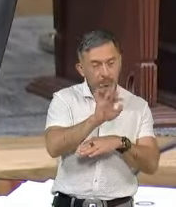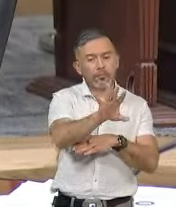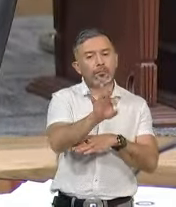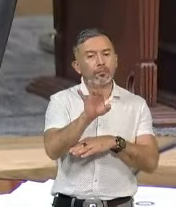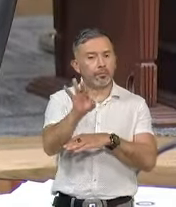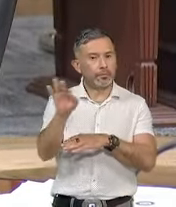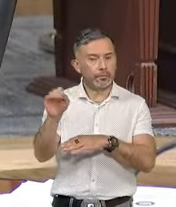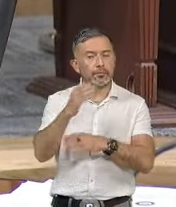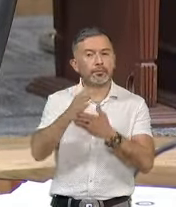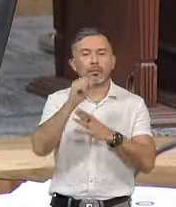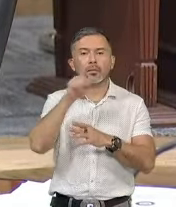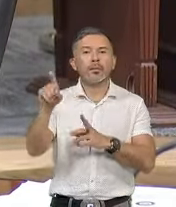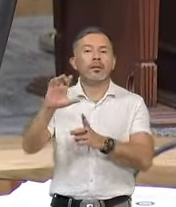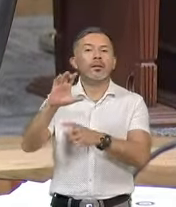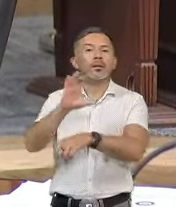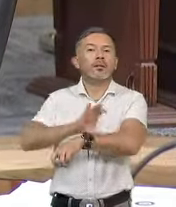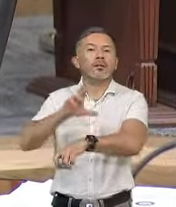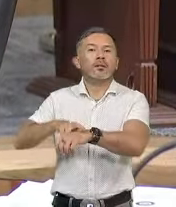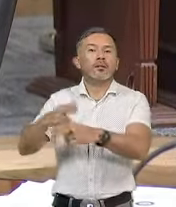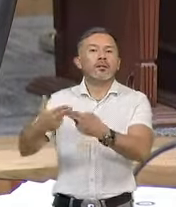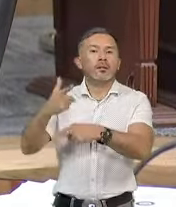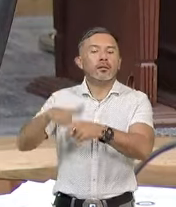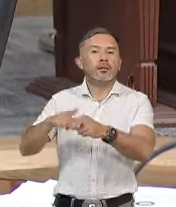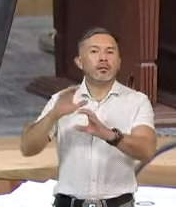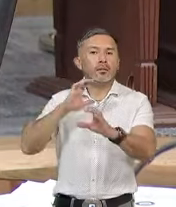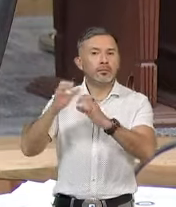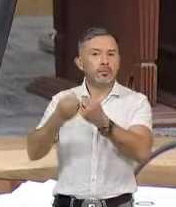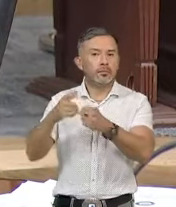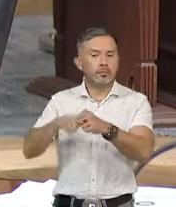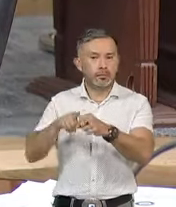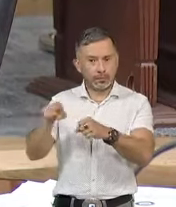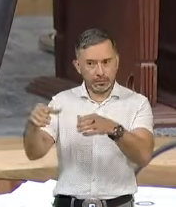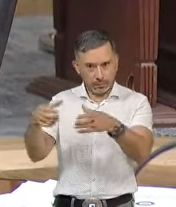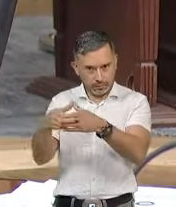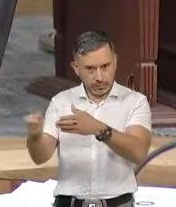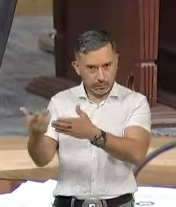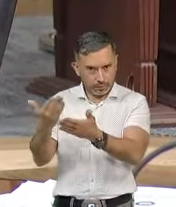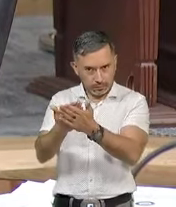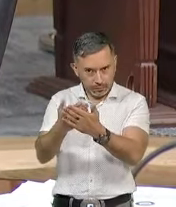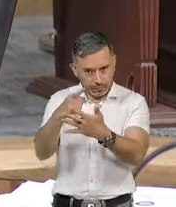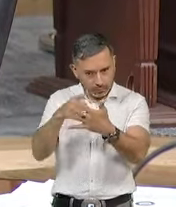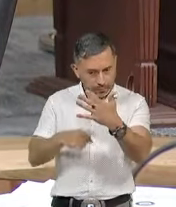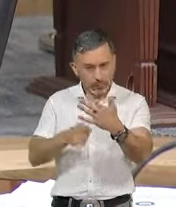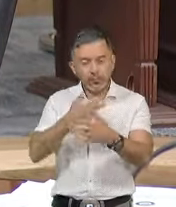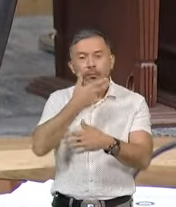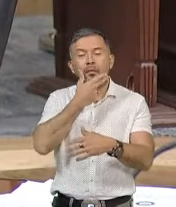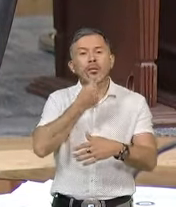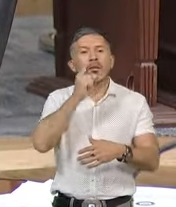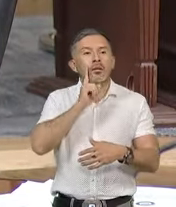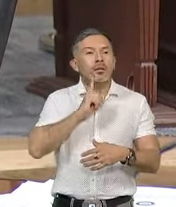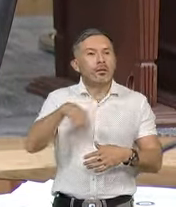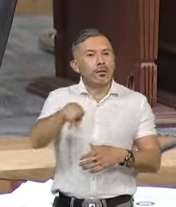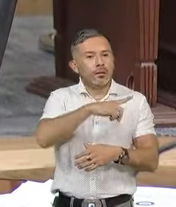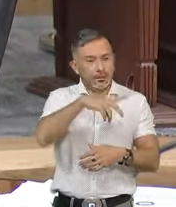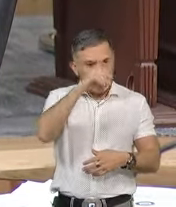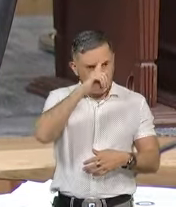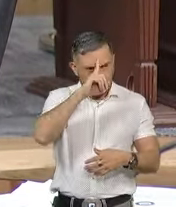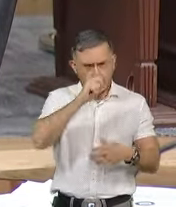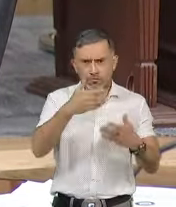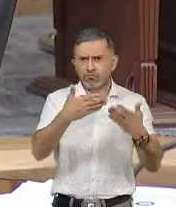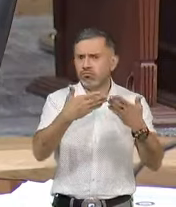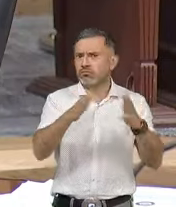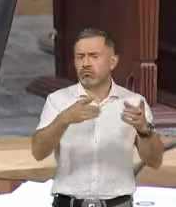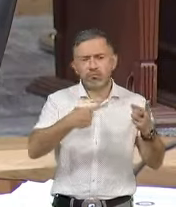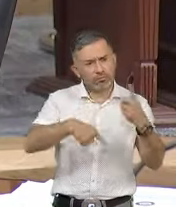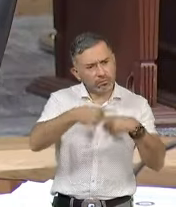coordinación Nacional de comunicación social nos puso a consideración y que las y los consejeros debatimos abiertamente por Cuáles